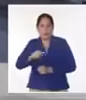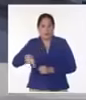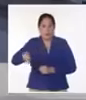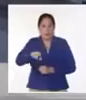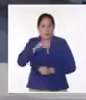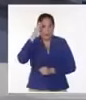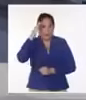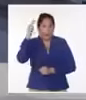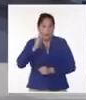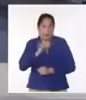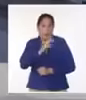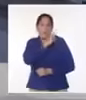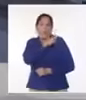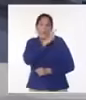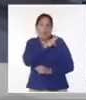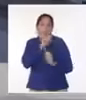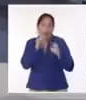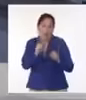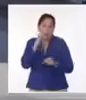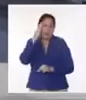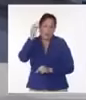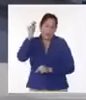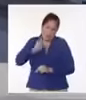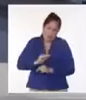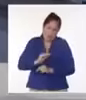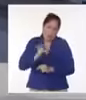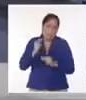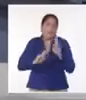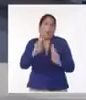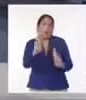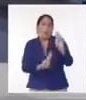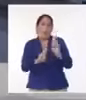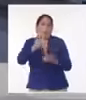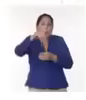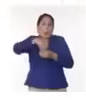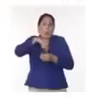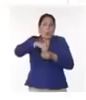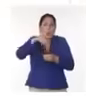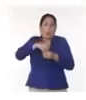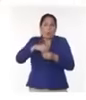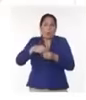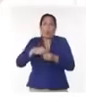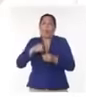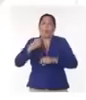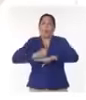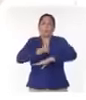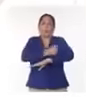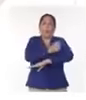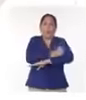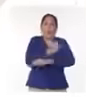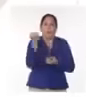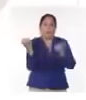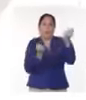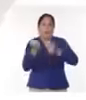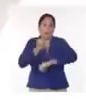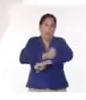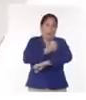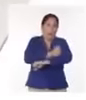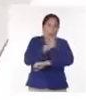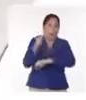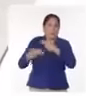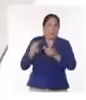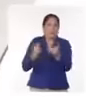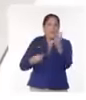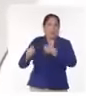estas funciones, se entraron en común acuerdo con los transportistas, donde realizaban la venta de